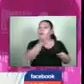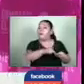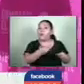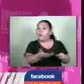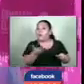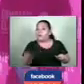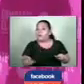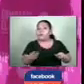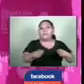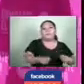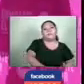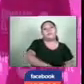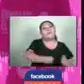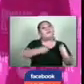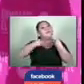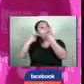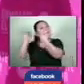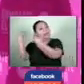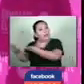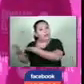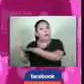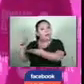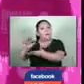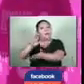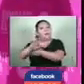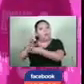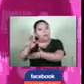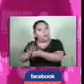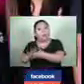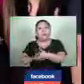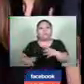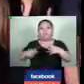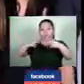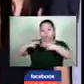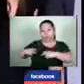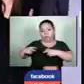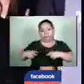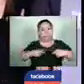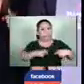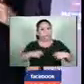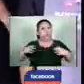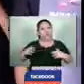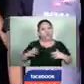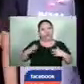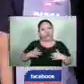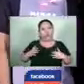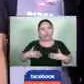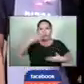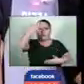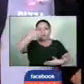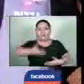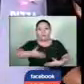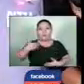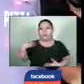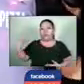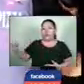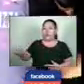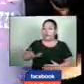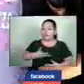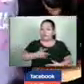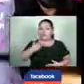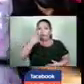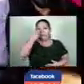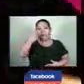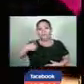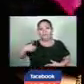específico van a ir dirigidos a la compra de mamografías y ultrasonografías. Nos hemos vestido de gala en honor